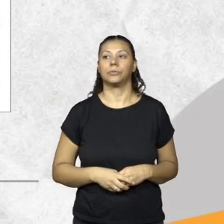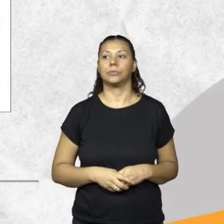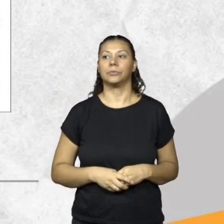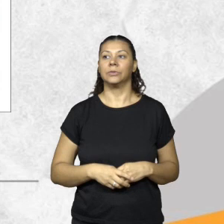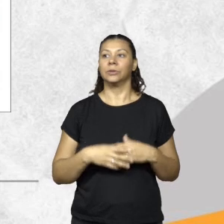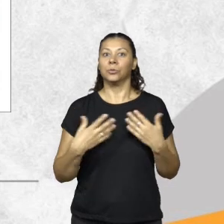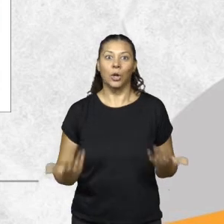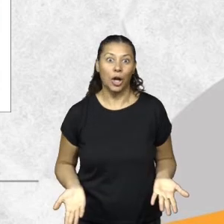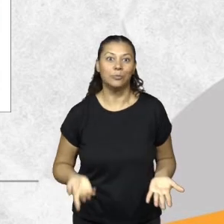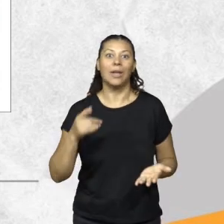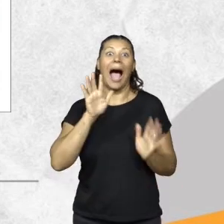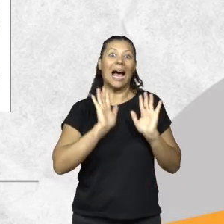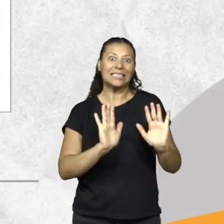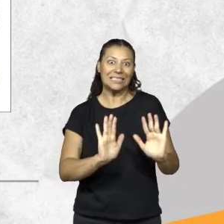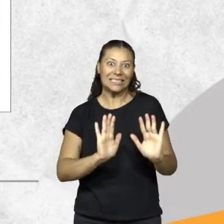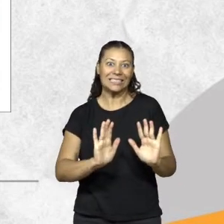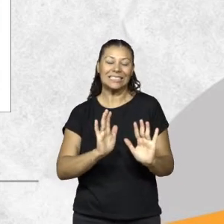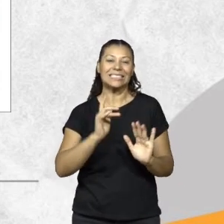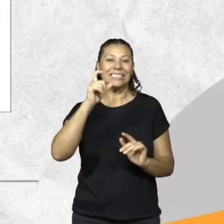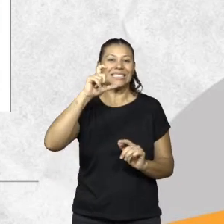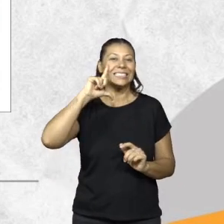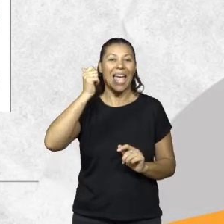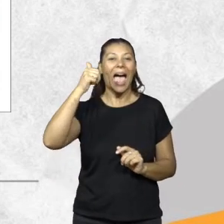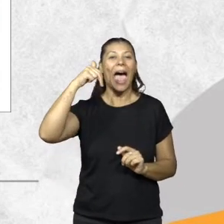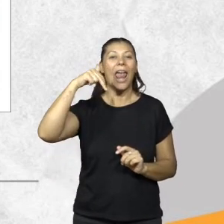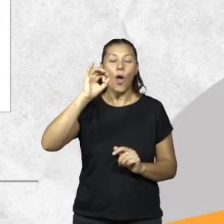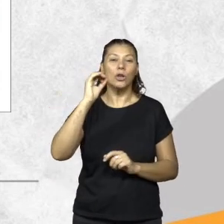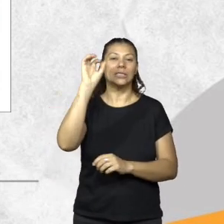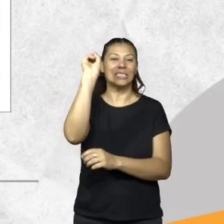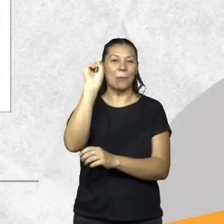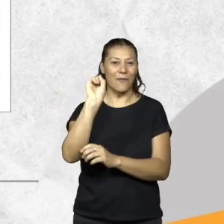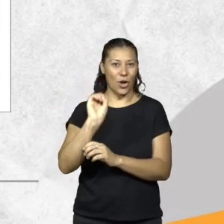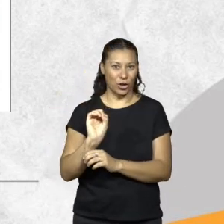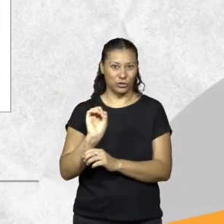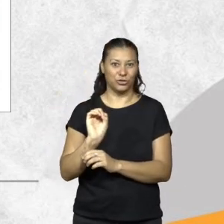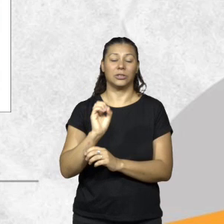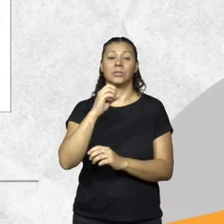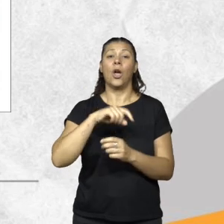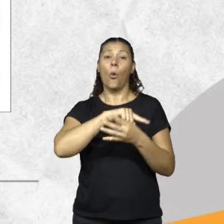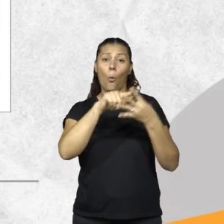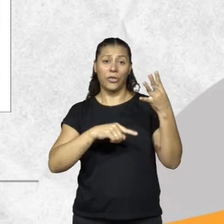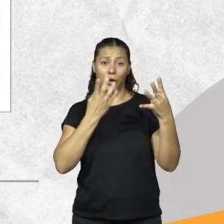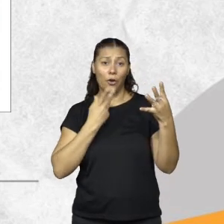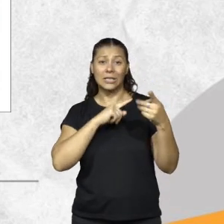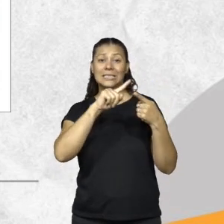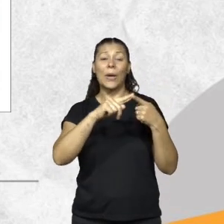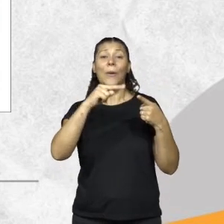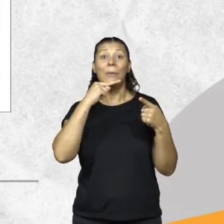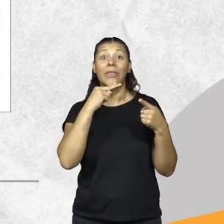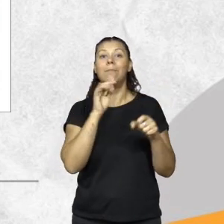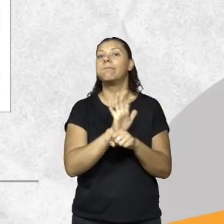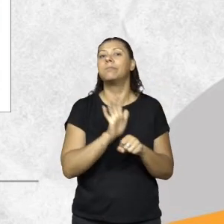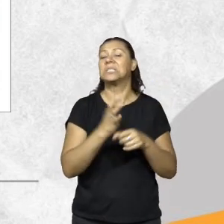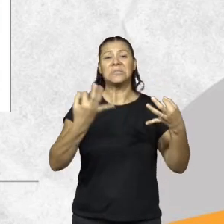este es el cianosemáforo. Son estos 4 colores. El verde significa que está todo bien, no hay ningún